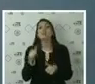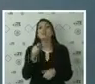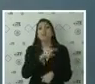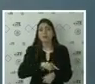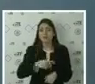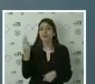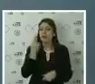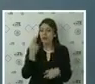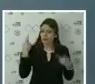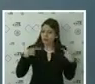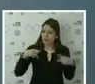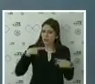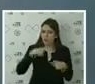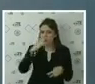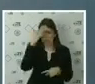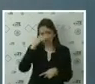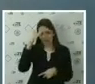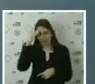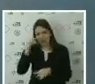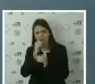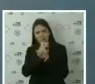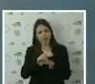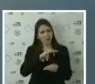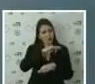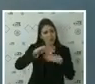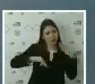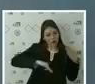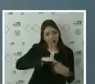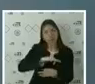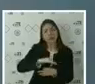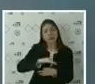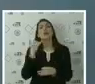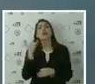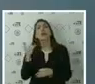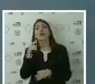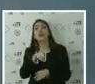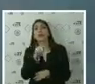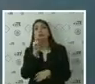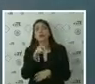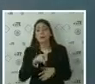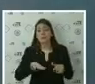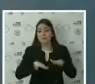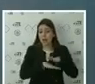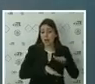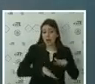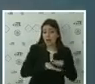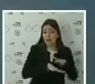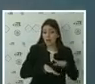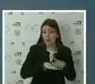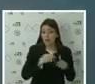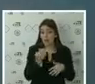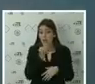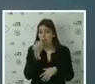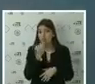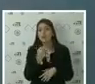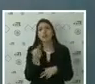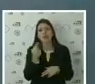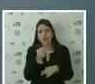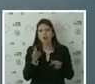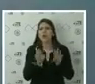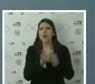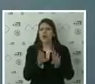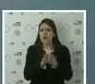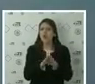ciudadanía informada y que desde la primera educación se vaya generando esos